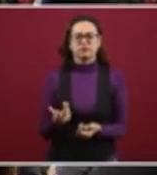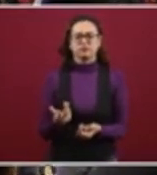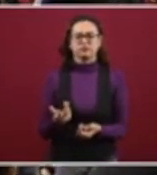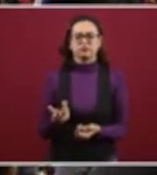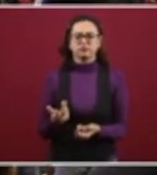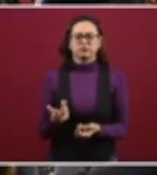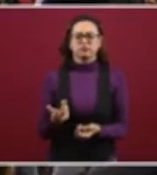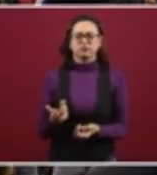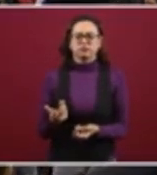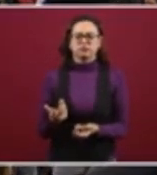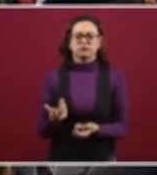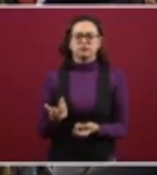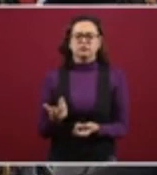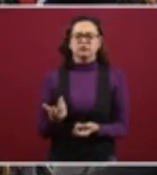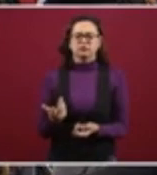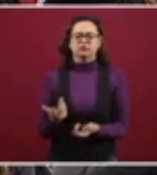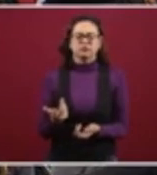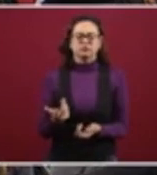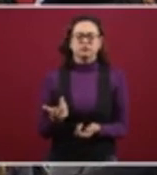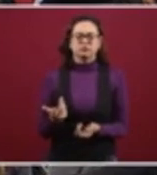hacían